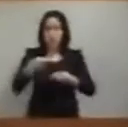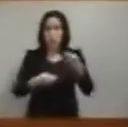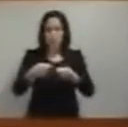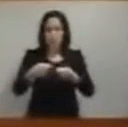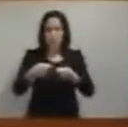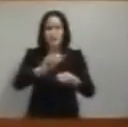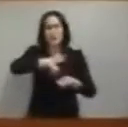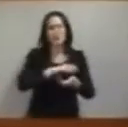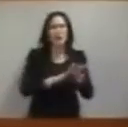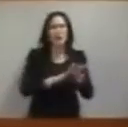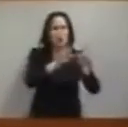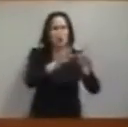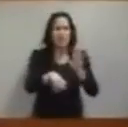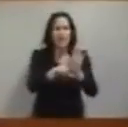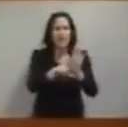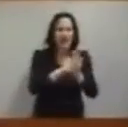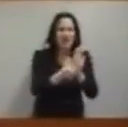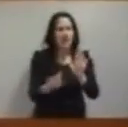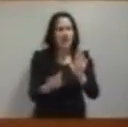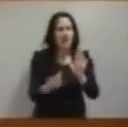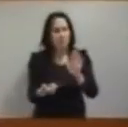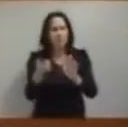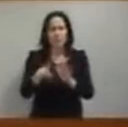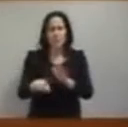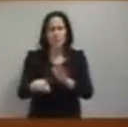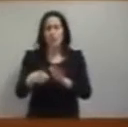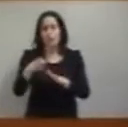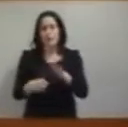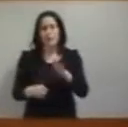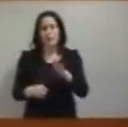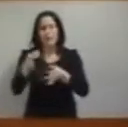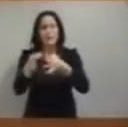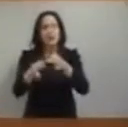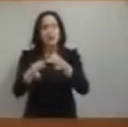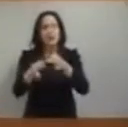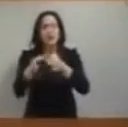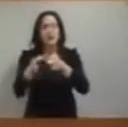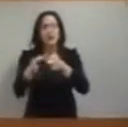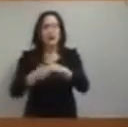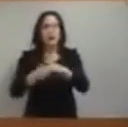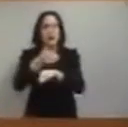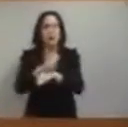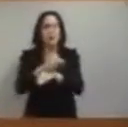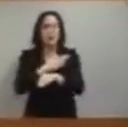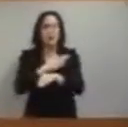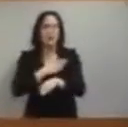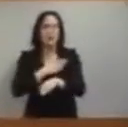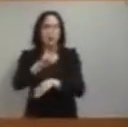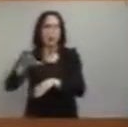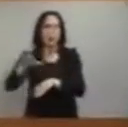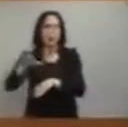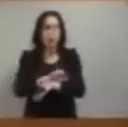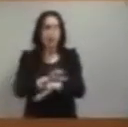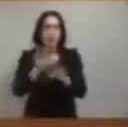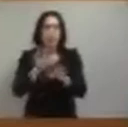jurídica aquel día, creo que está cuestionada también por el Tribunal de Justicia de la Unión Europea, pero de esa